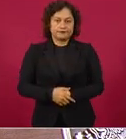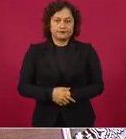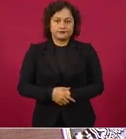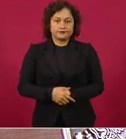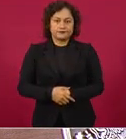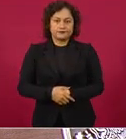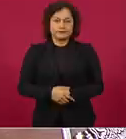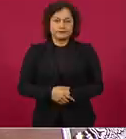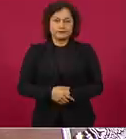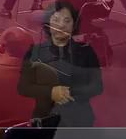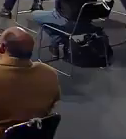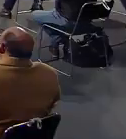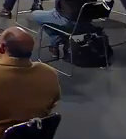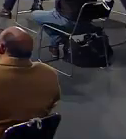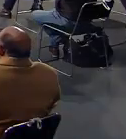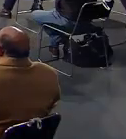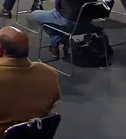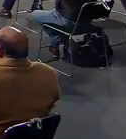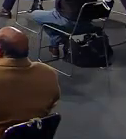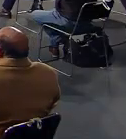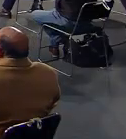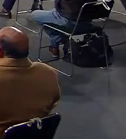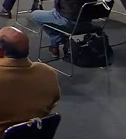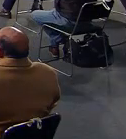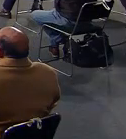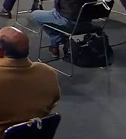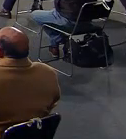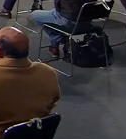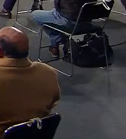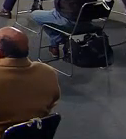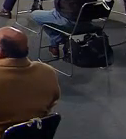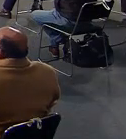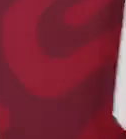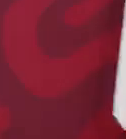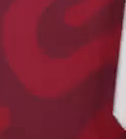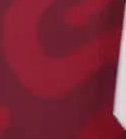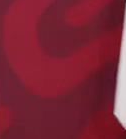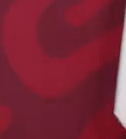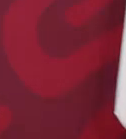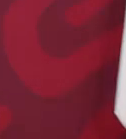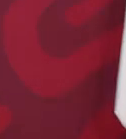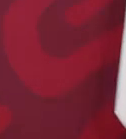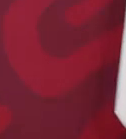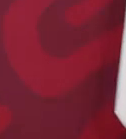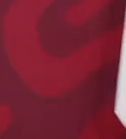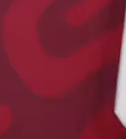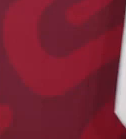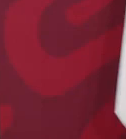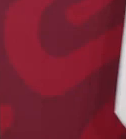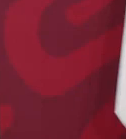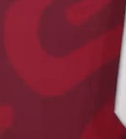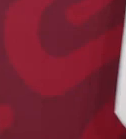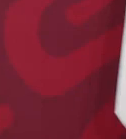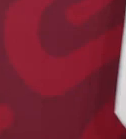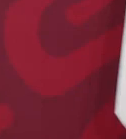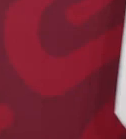qué es público y qué se mantiene en el anonimato.